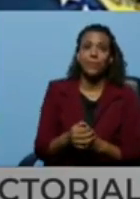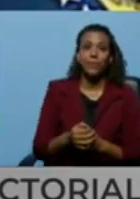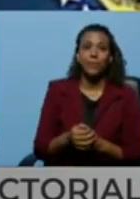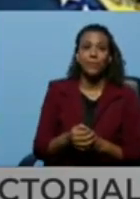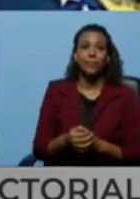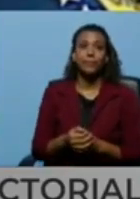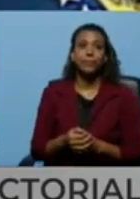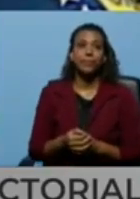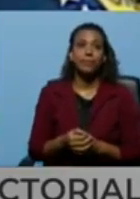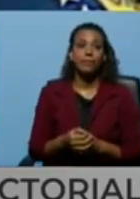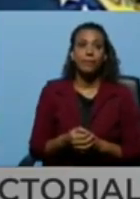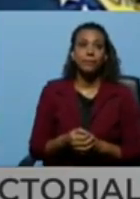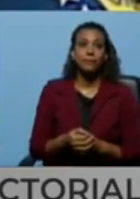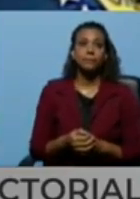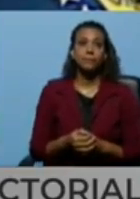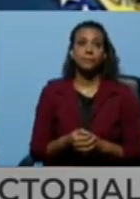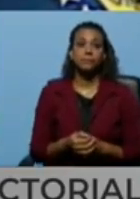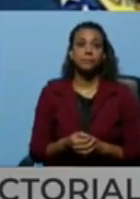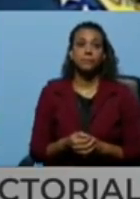No.